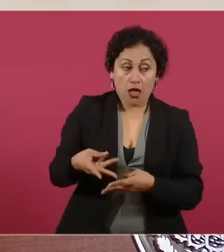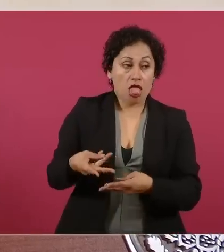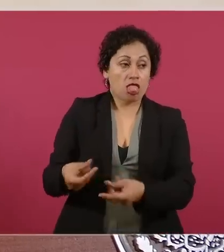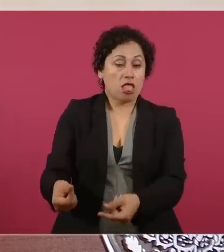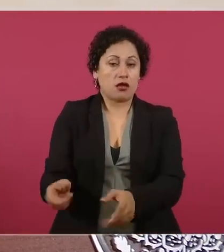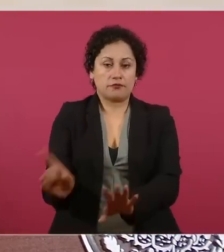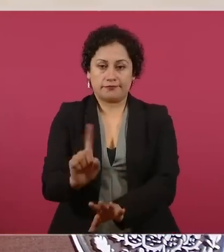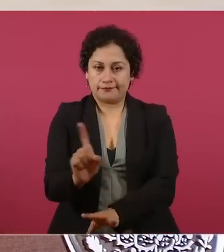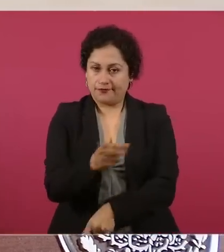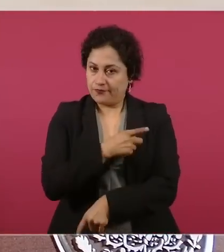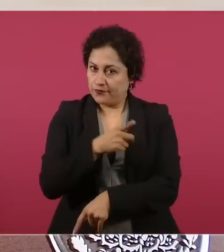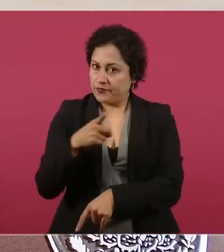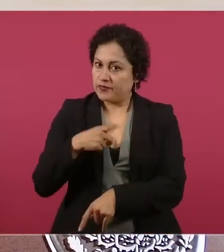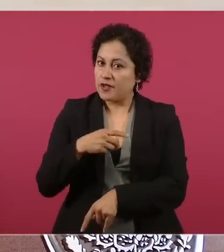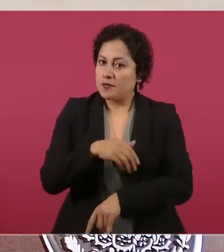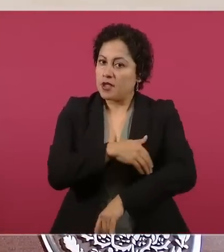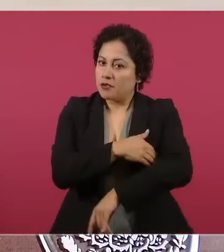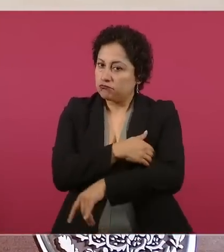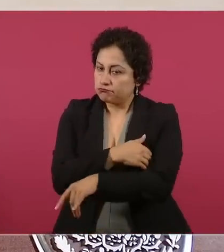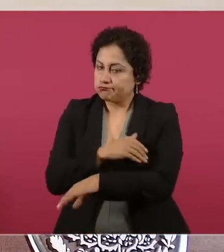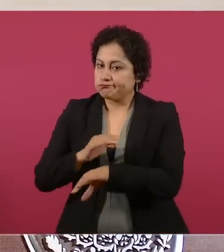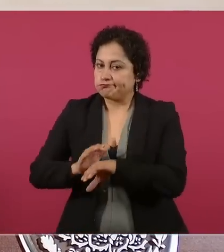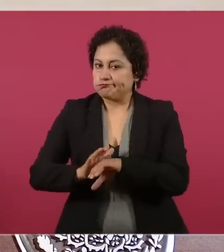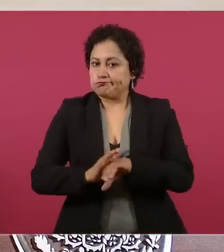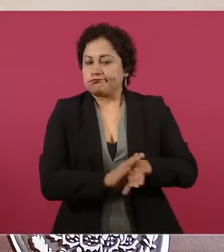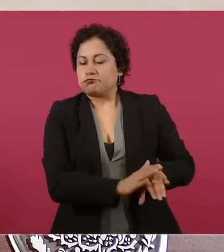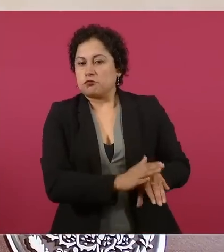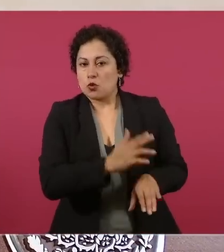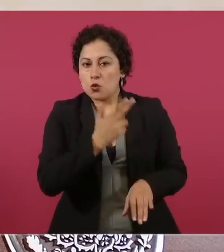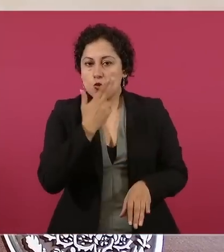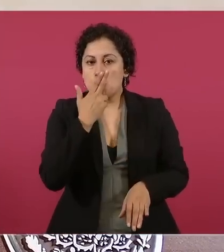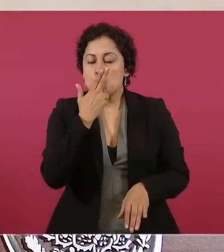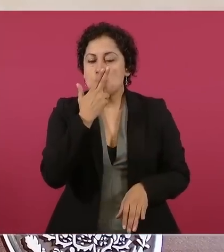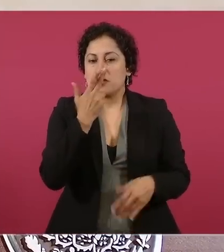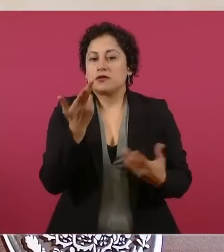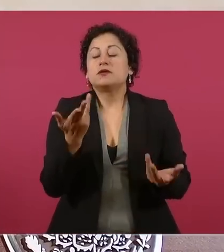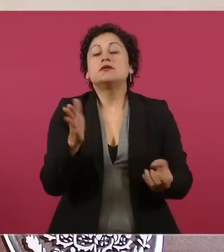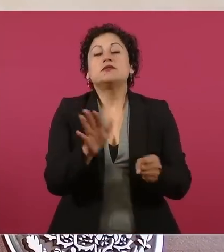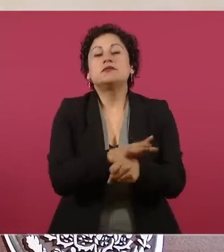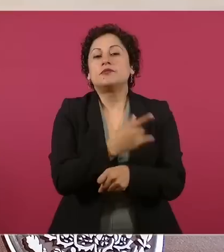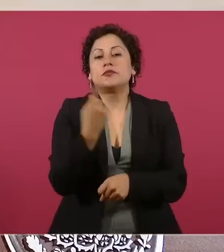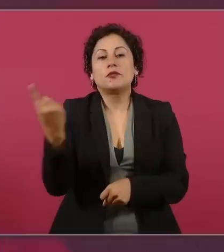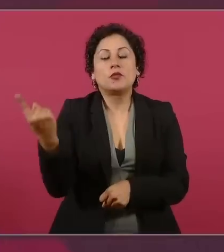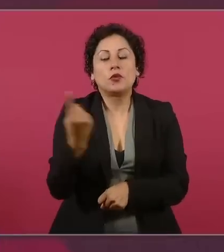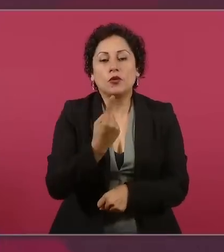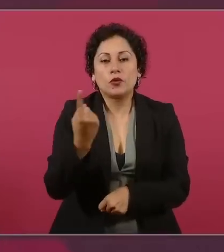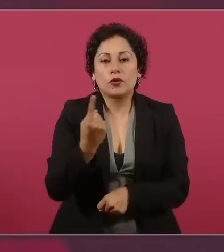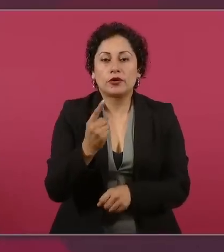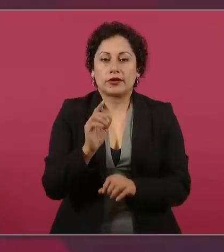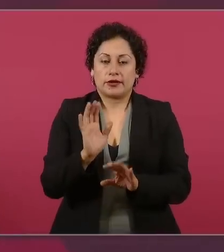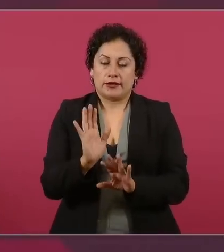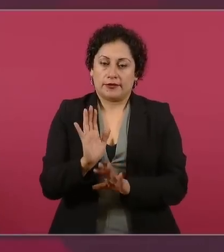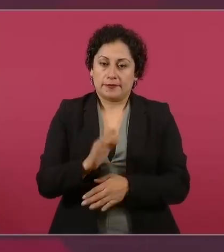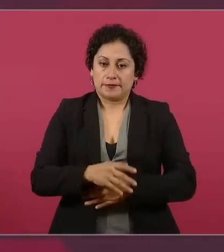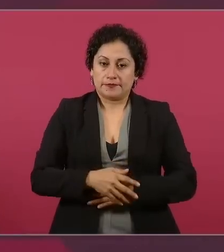porque de acuerdo a